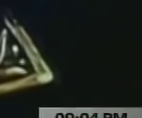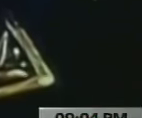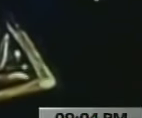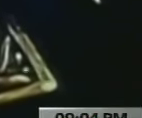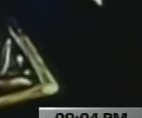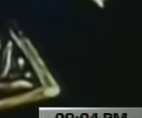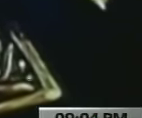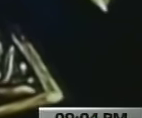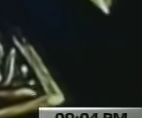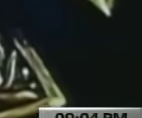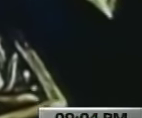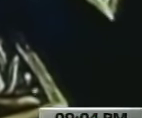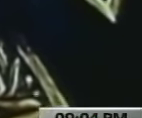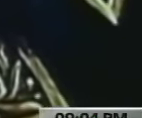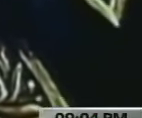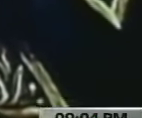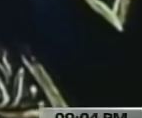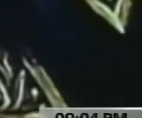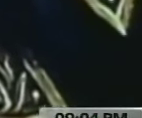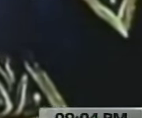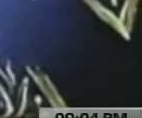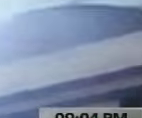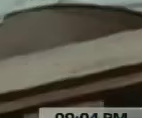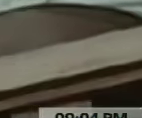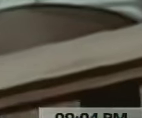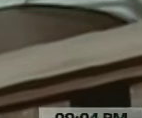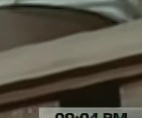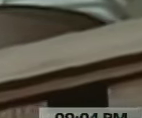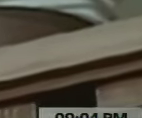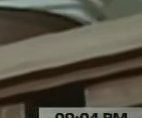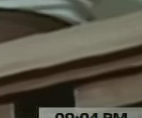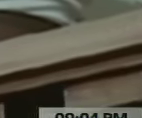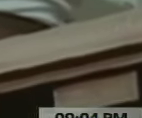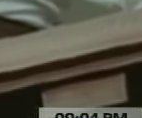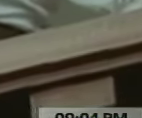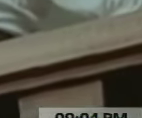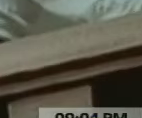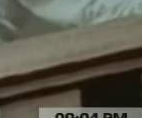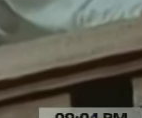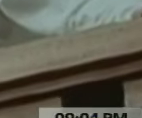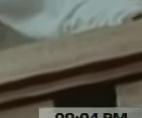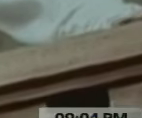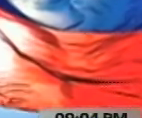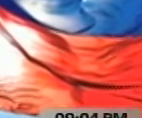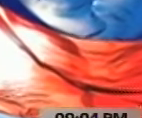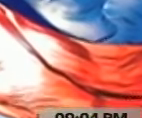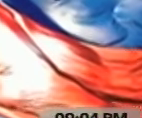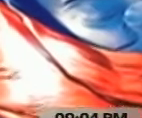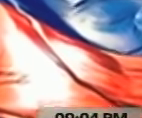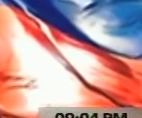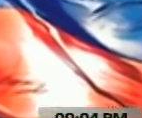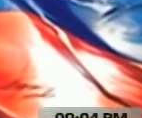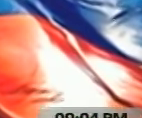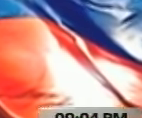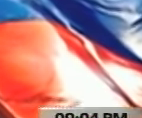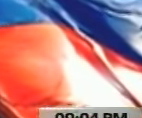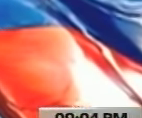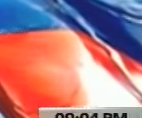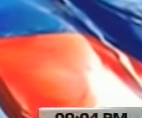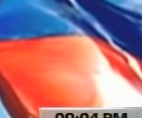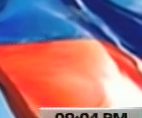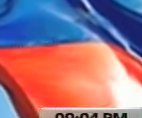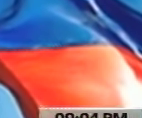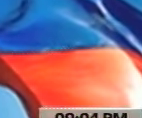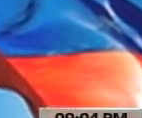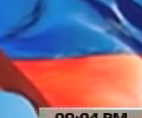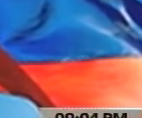Tal día como hoy, en 1750, nace el generalísimo Francisco de Miranda, visionario y